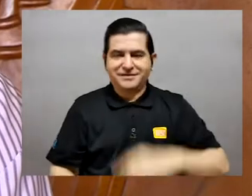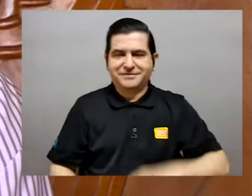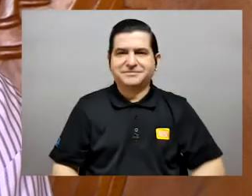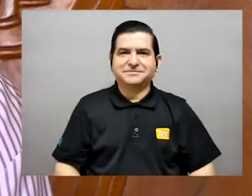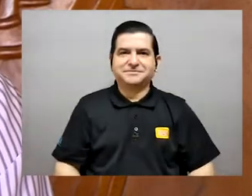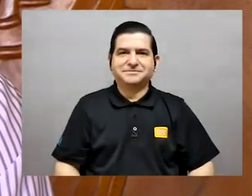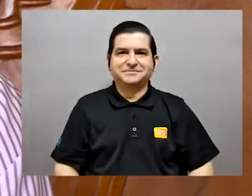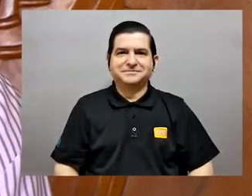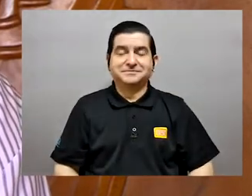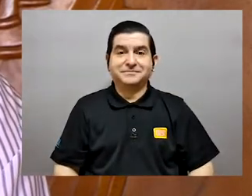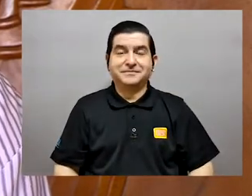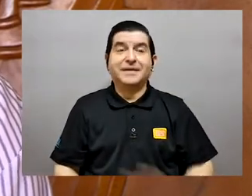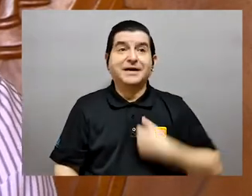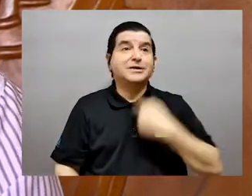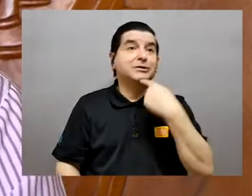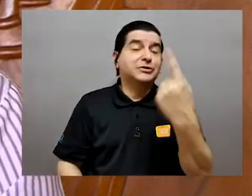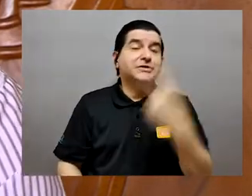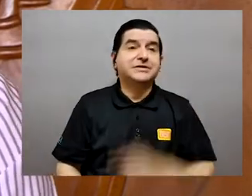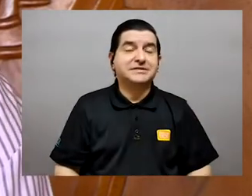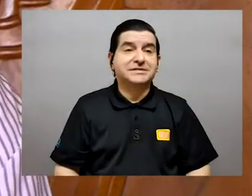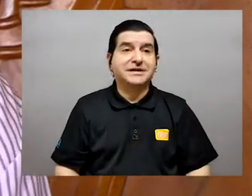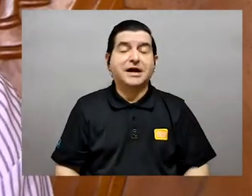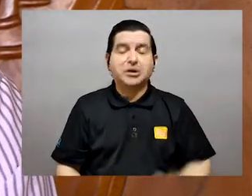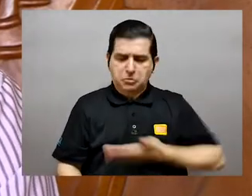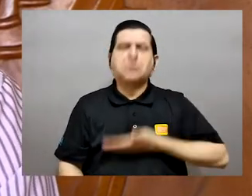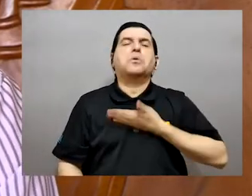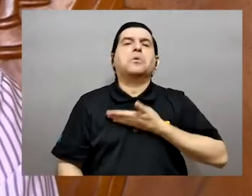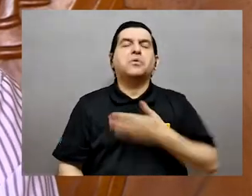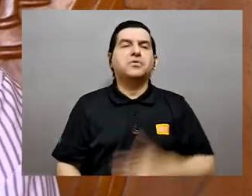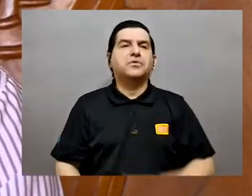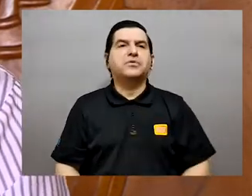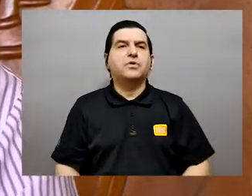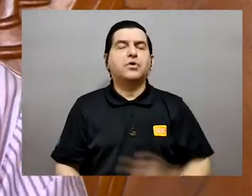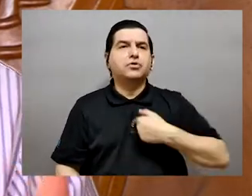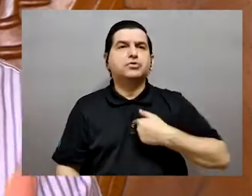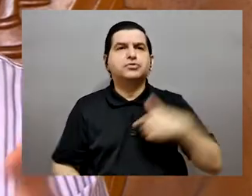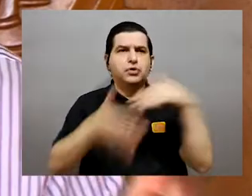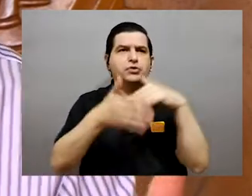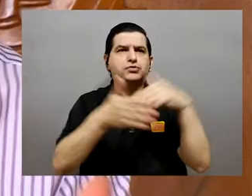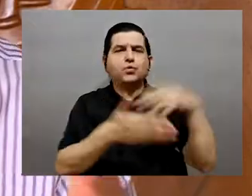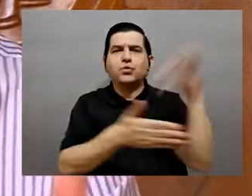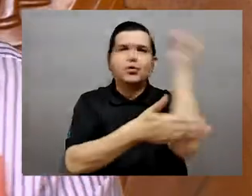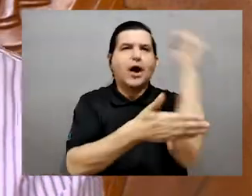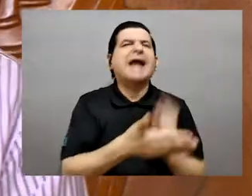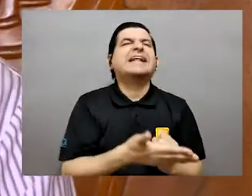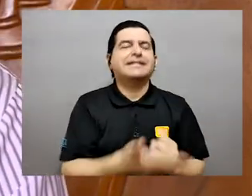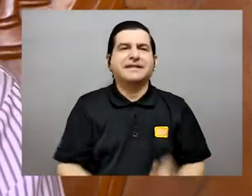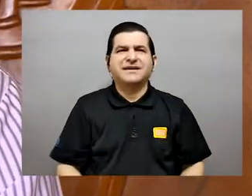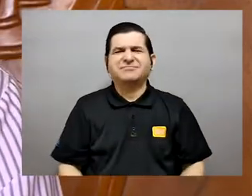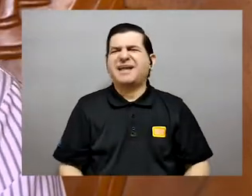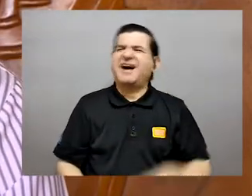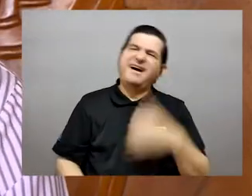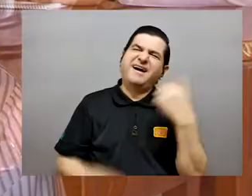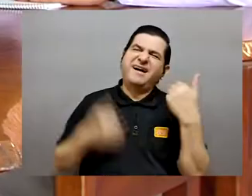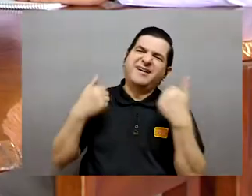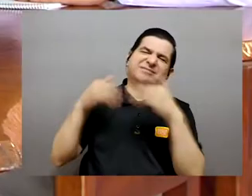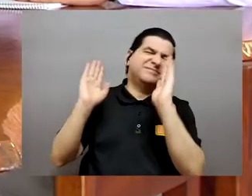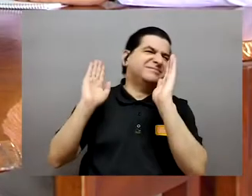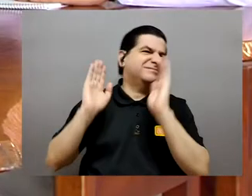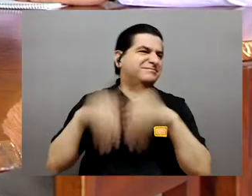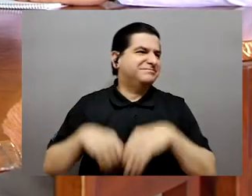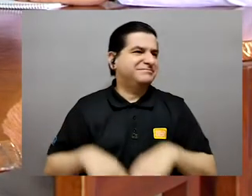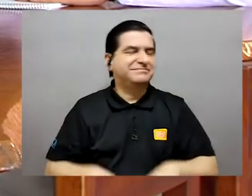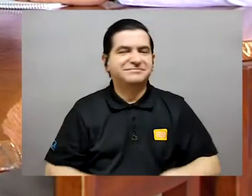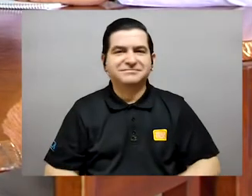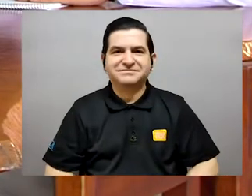¿verdad? Porque creían que ser artista o estudiar arte era para pobres, para,